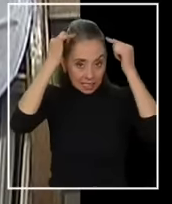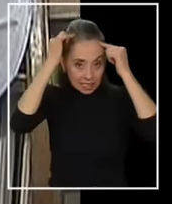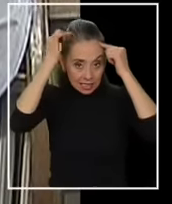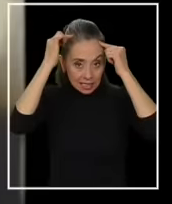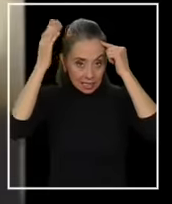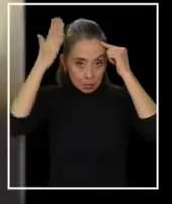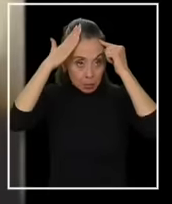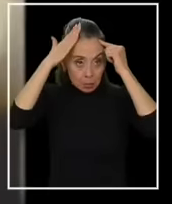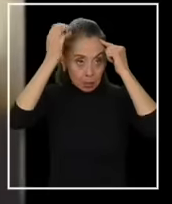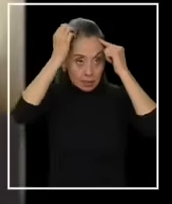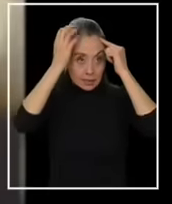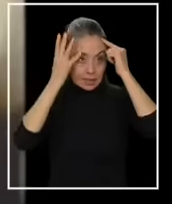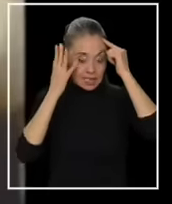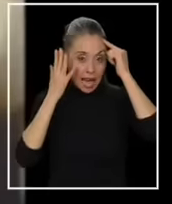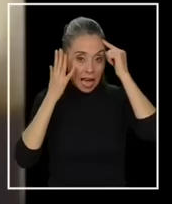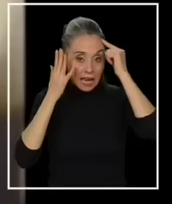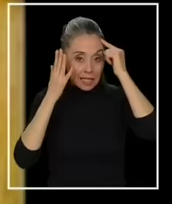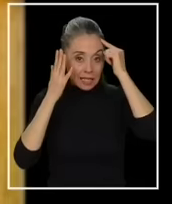las reventaba así, así, así.